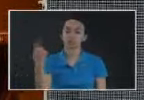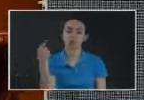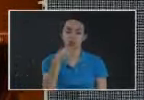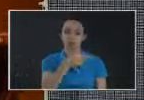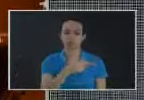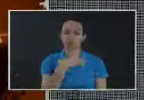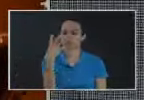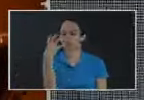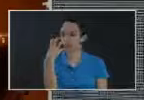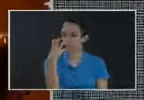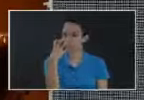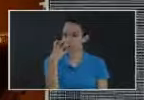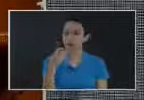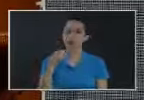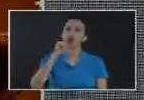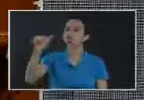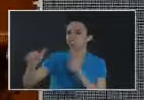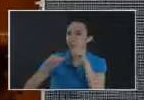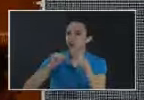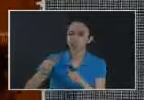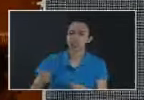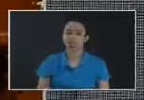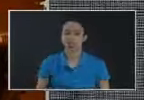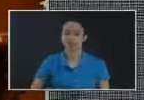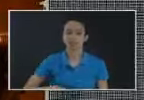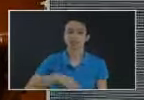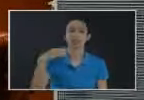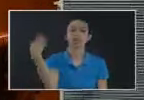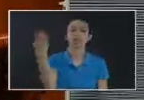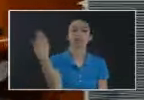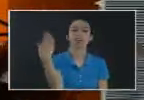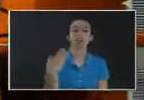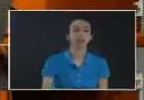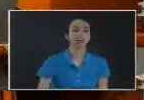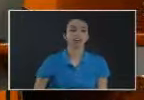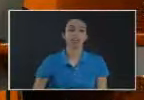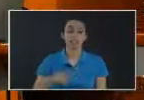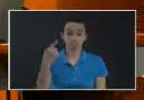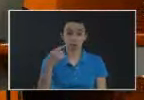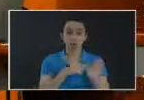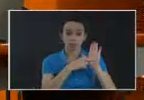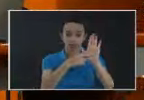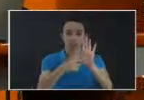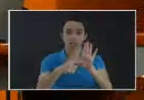Va el enojo, los gritos, los insultos, y te lo voy a comprobar con la palabra.